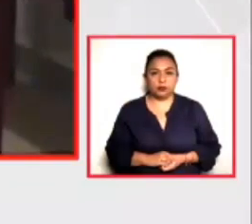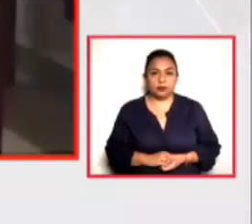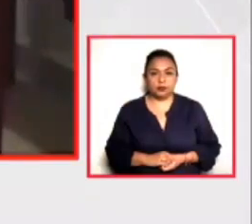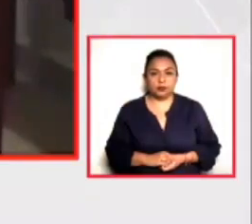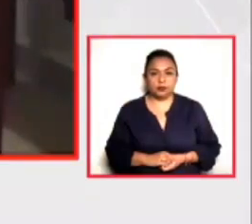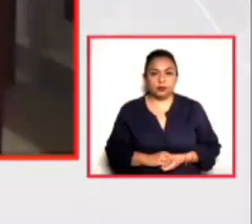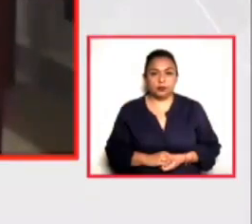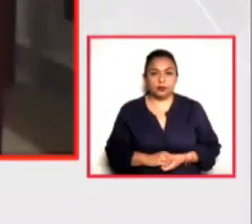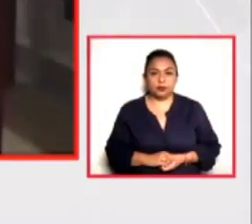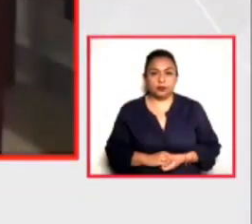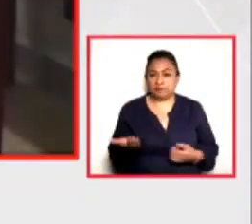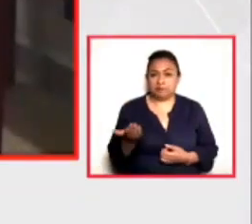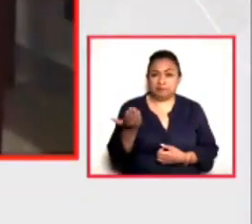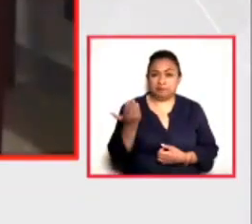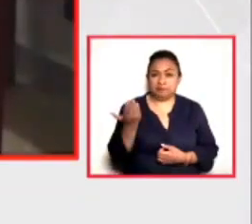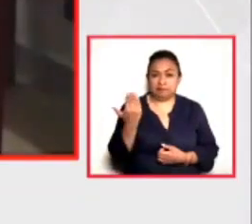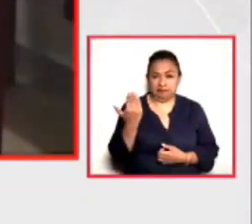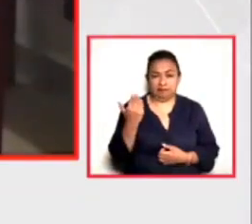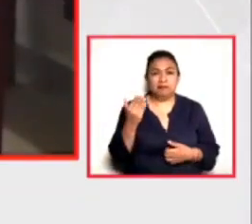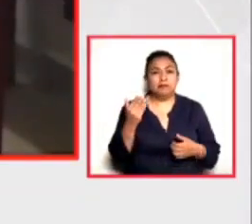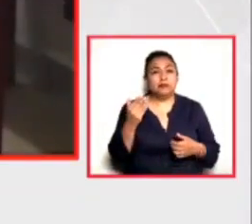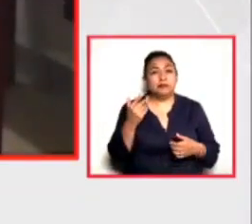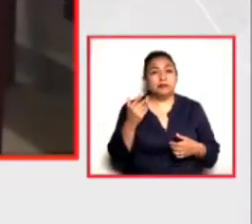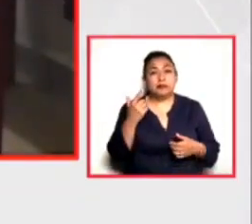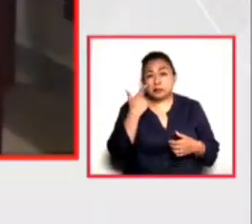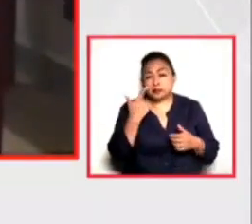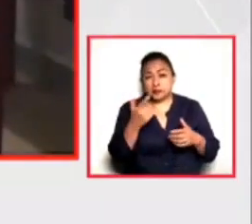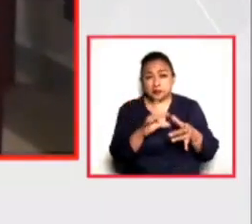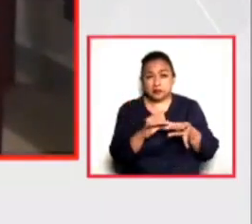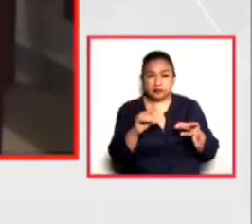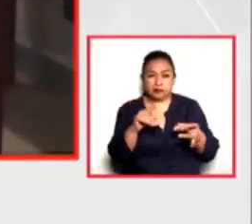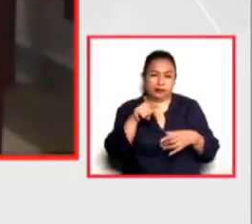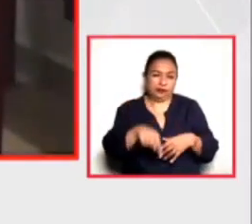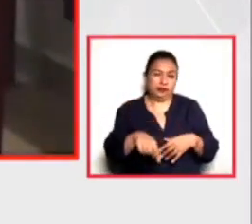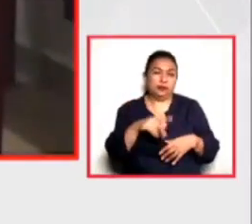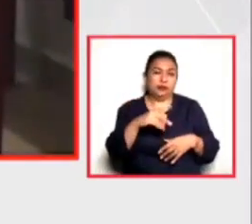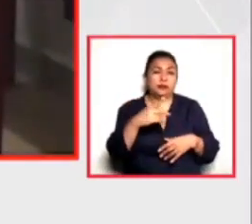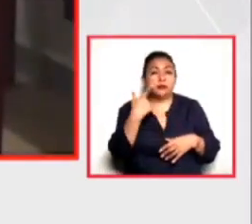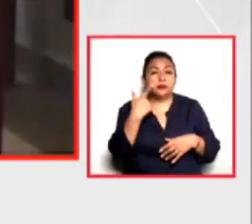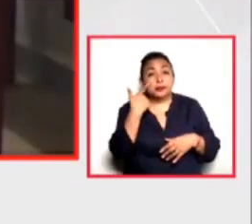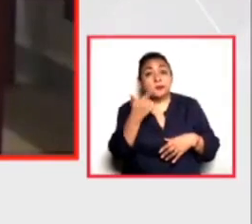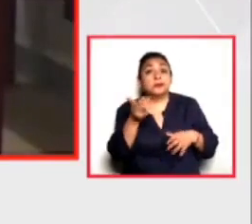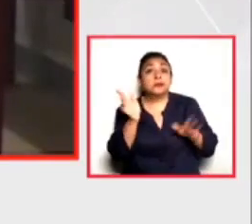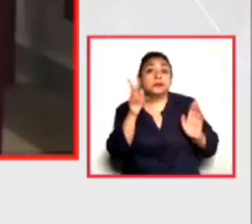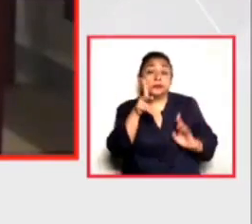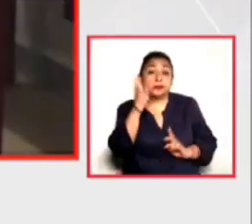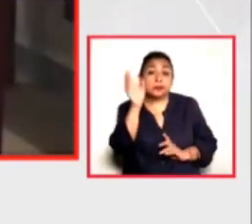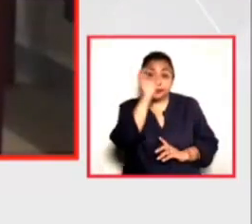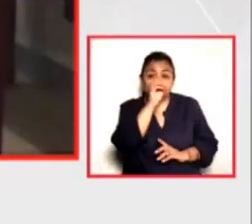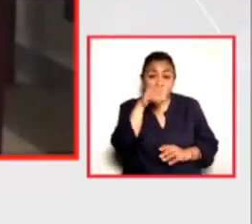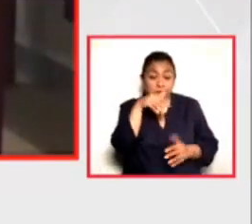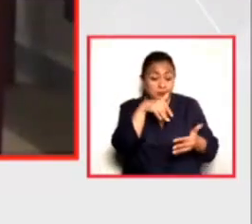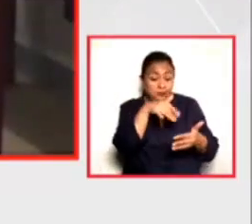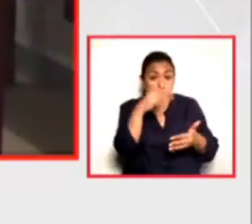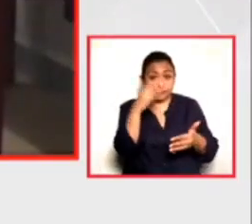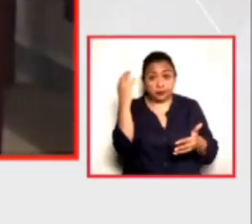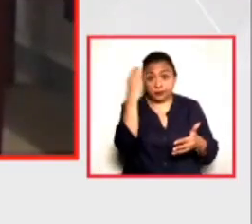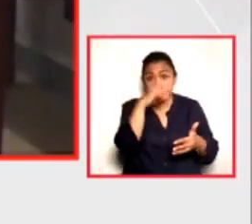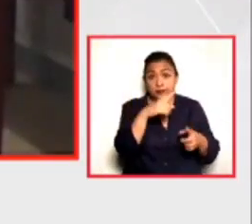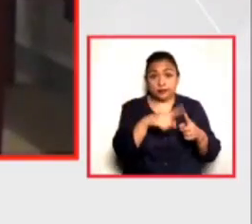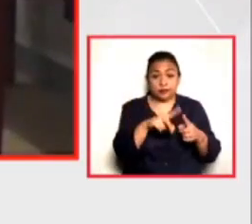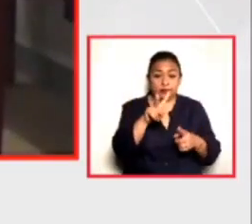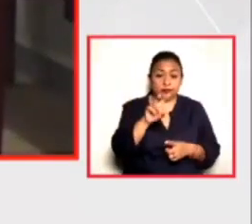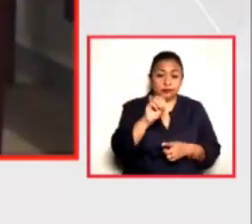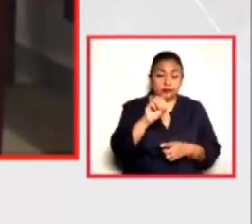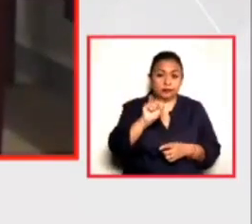Bueno, ya les ofrecíamos que teníamos foto en este programa. Vamos a revisar qué les parece parte del archivo fotográfico de Bob Chadwick, quien